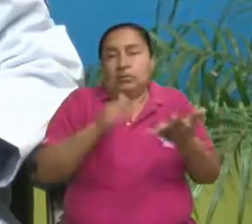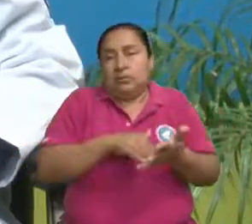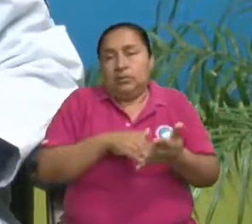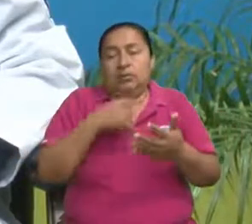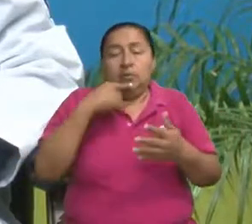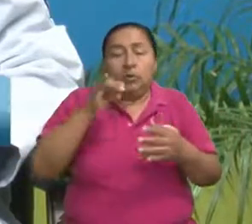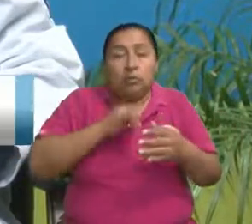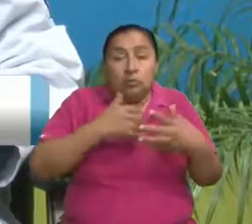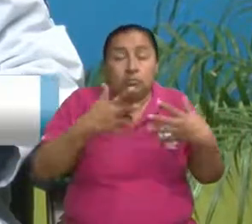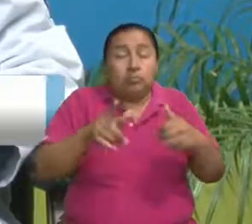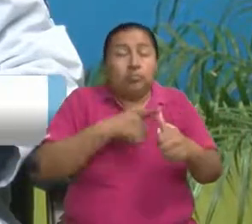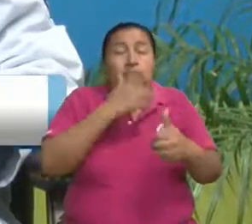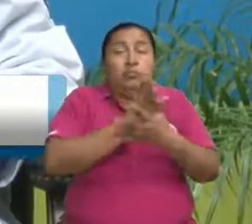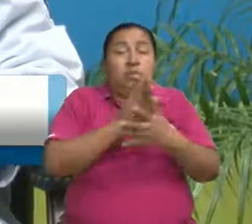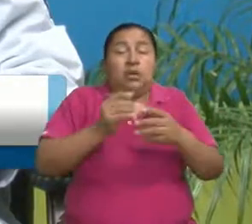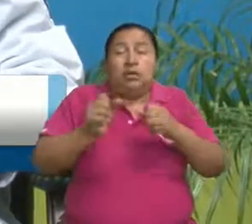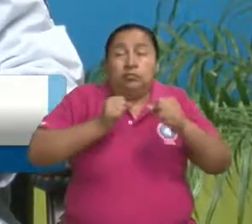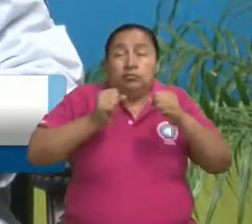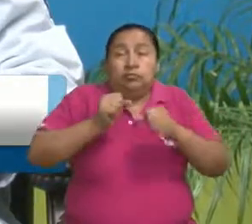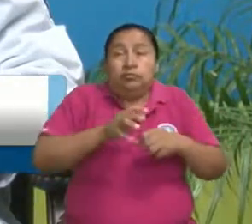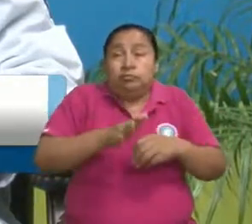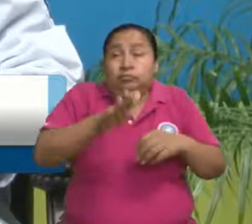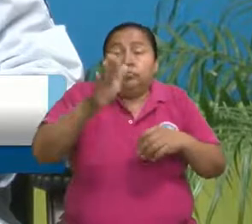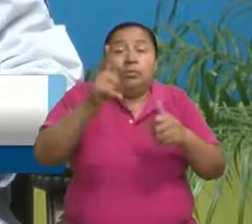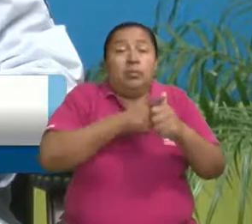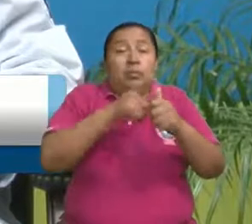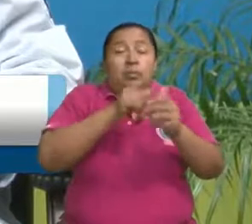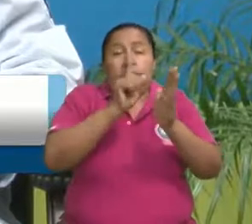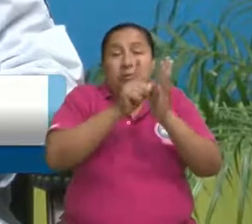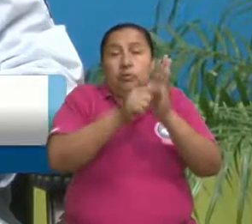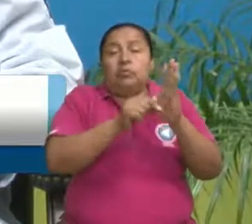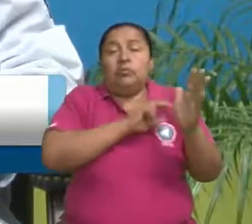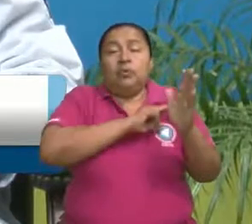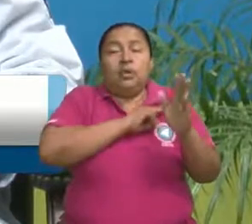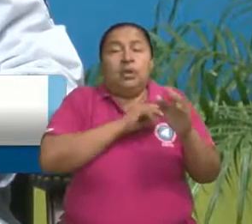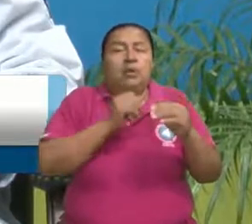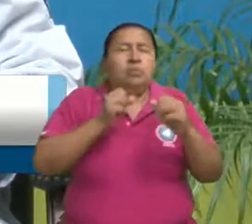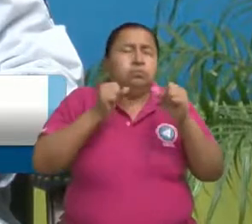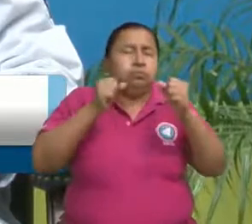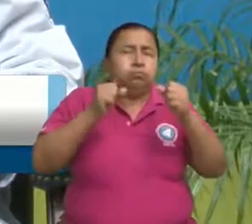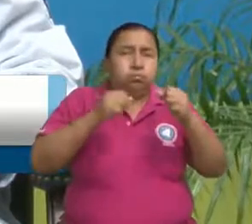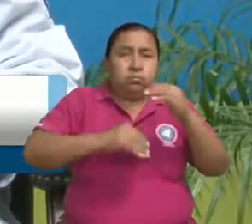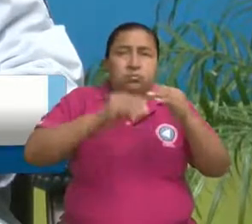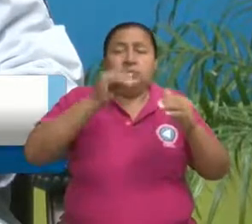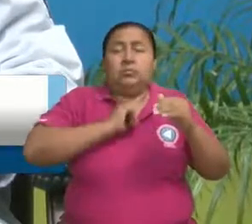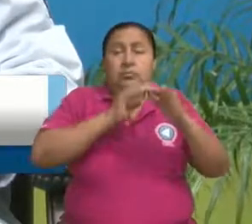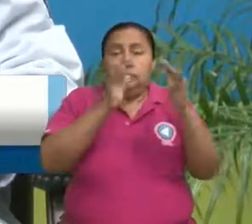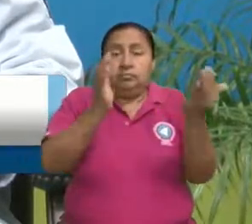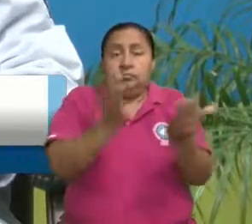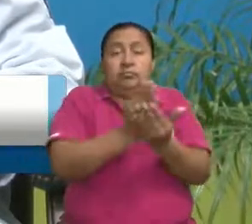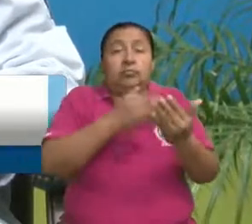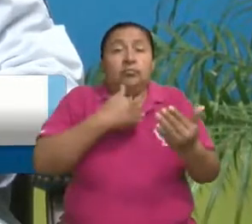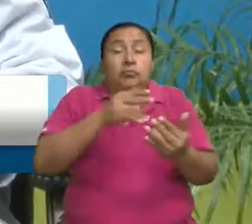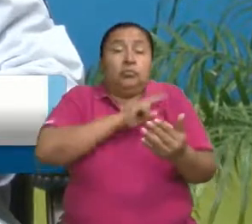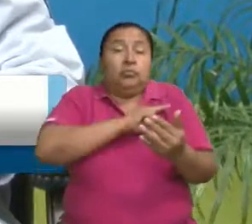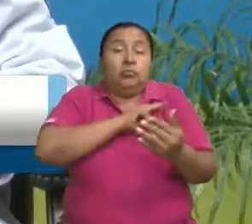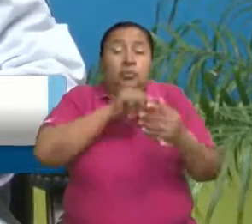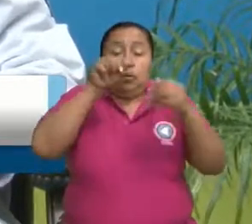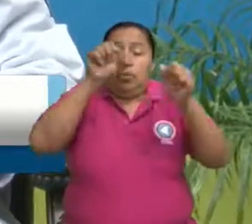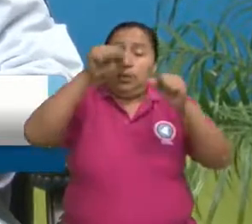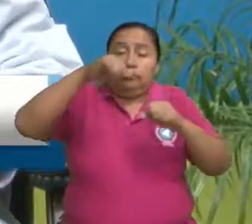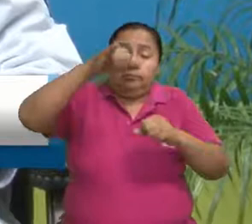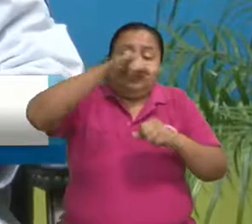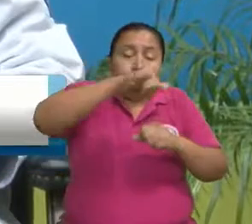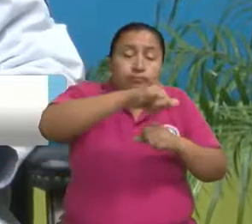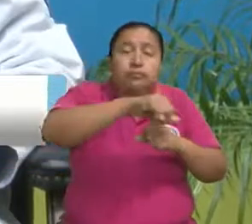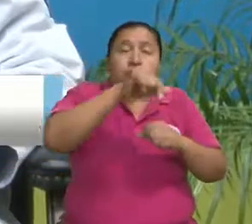los primeros minutos, ¿verdad?, que hay un cambio de presión atmosférico, o cuando se va a aterrizar el